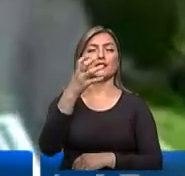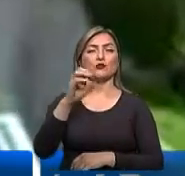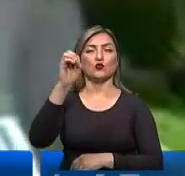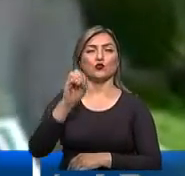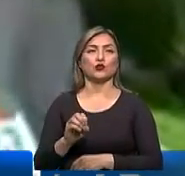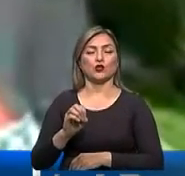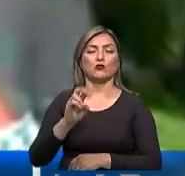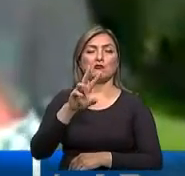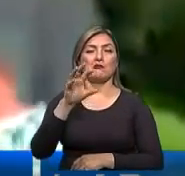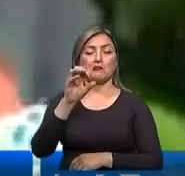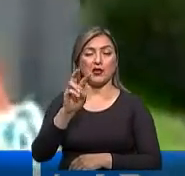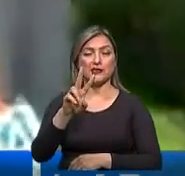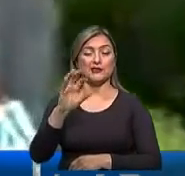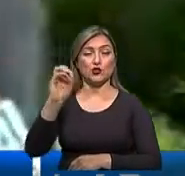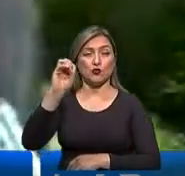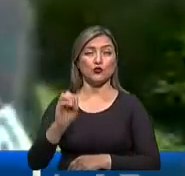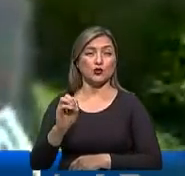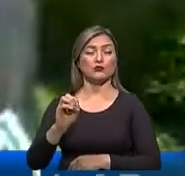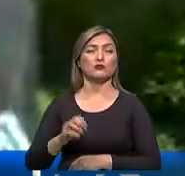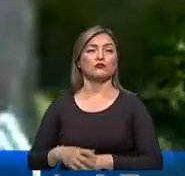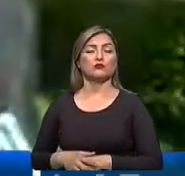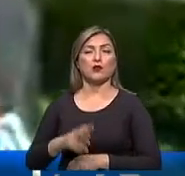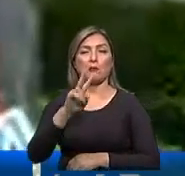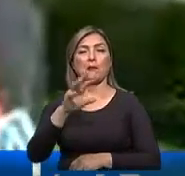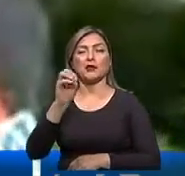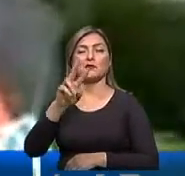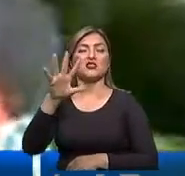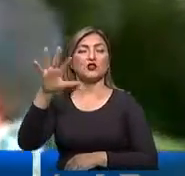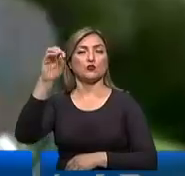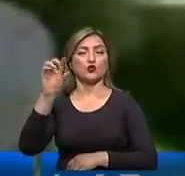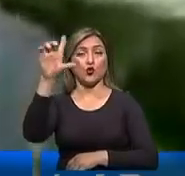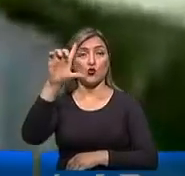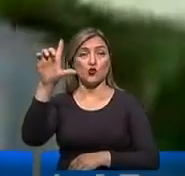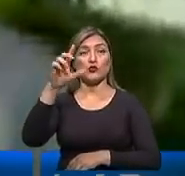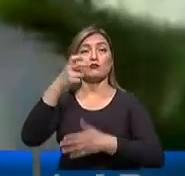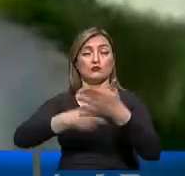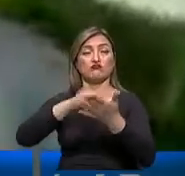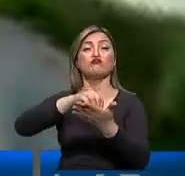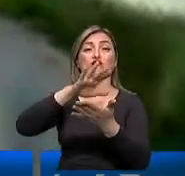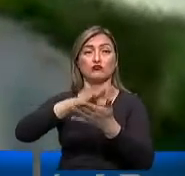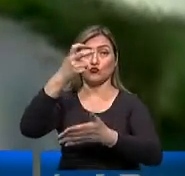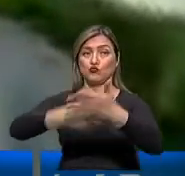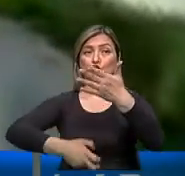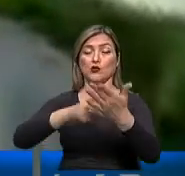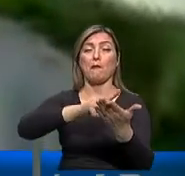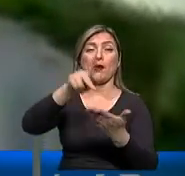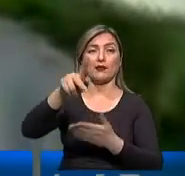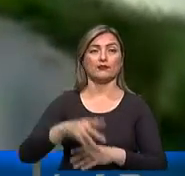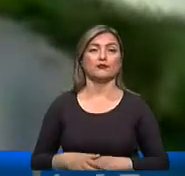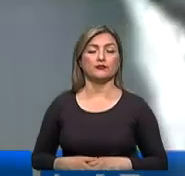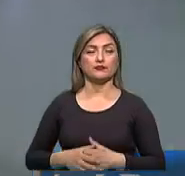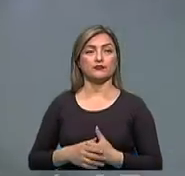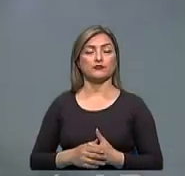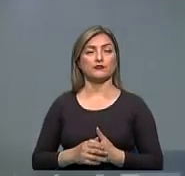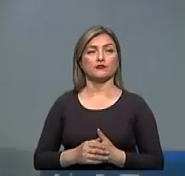y el 50%. El día lunes comenzaremos exclusivamente para aplicar la medida. Cuéntenos un poquito también